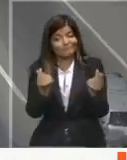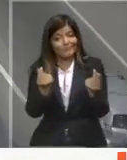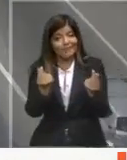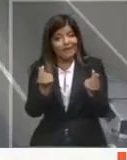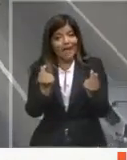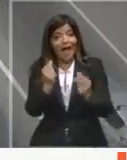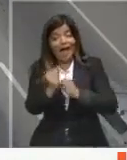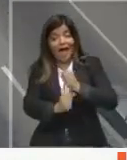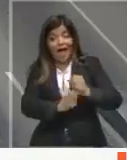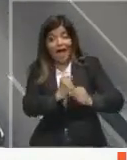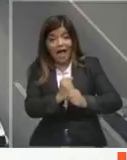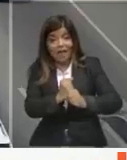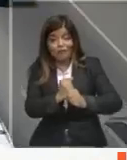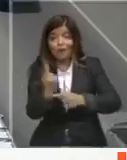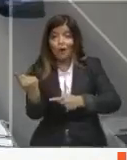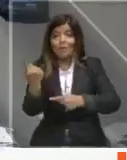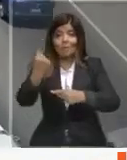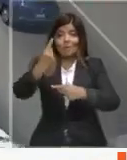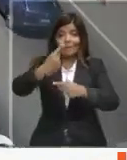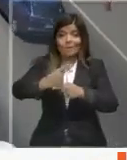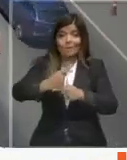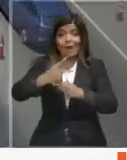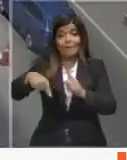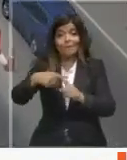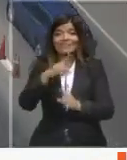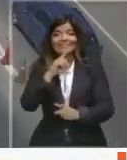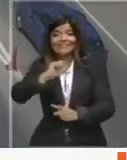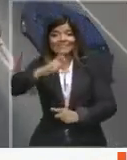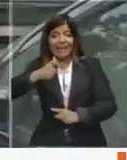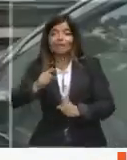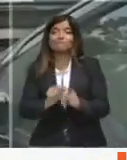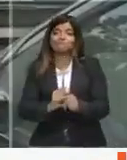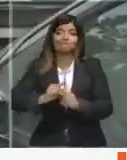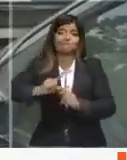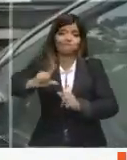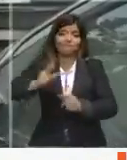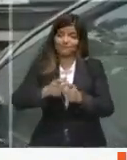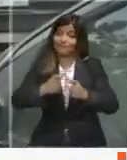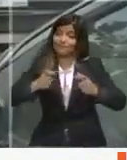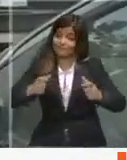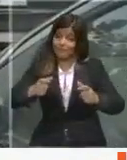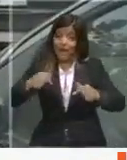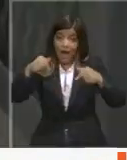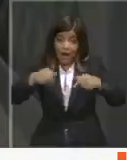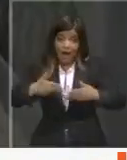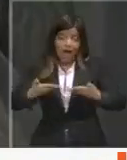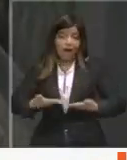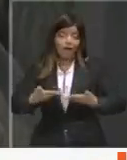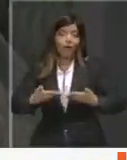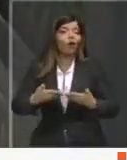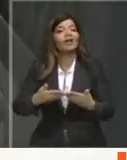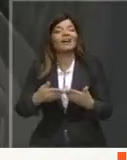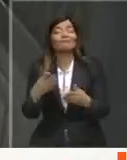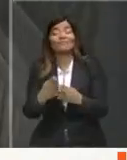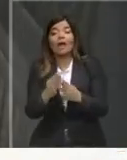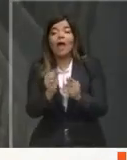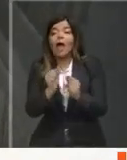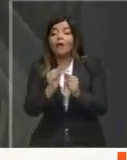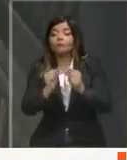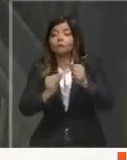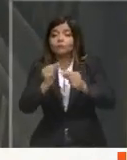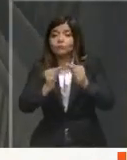los tag y peajes de todo el país sufrieron un alza en sus tarifas, aunque en esta oportunidad de manera